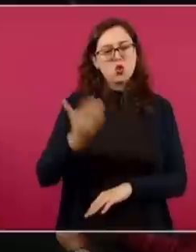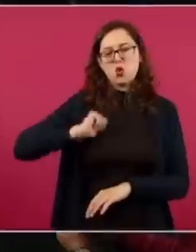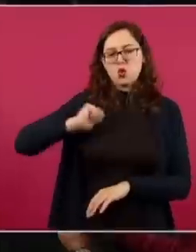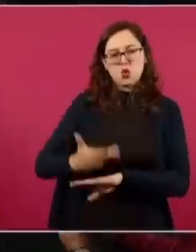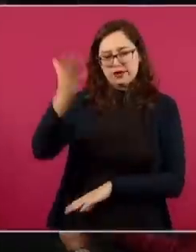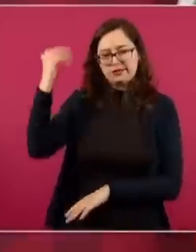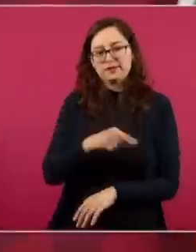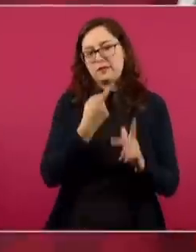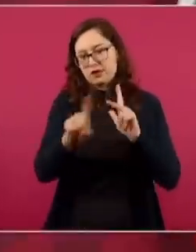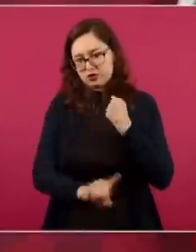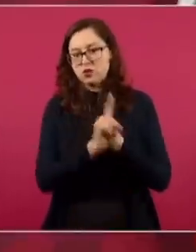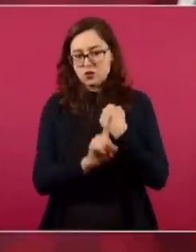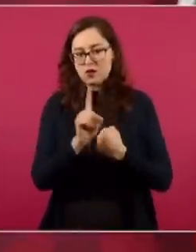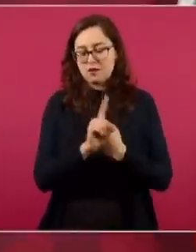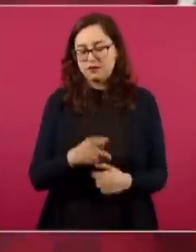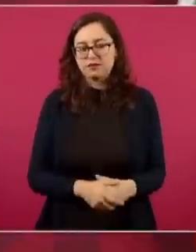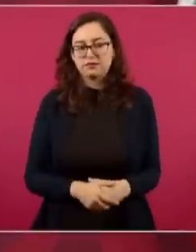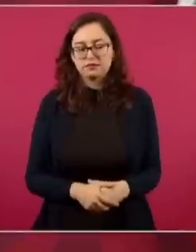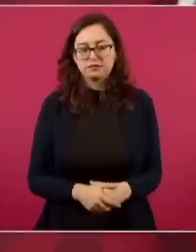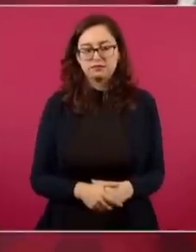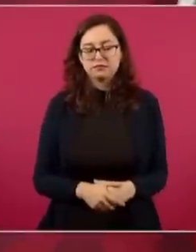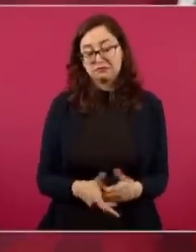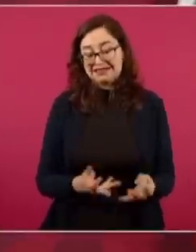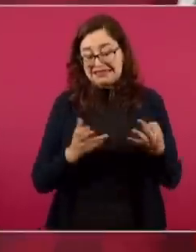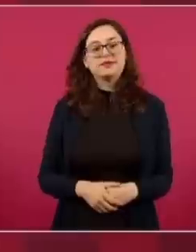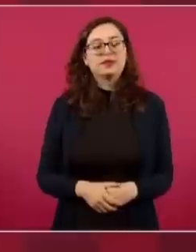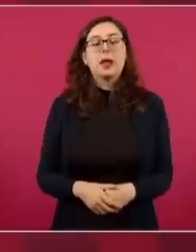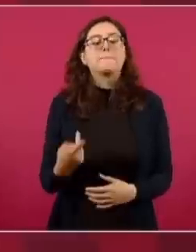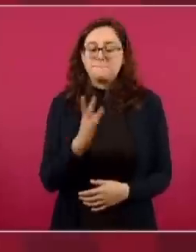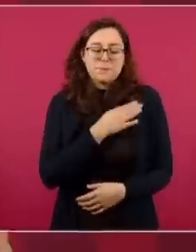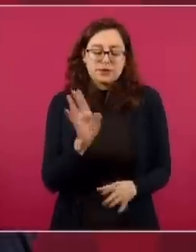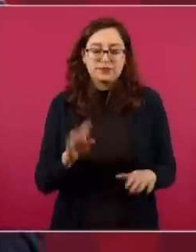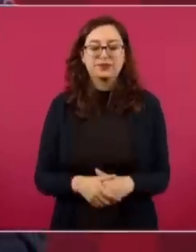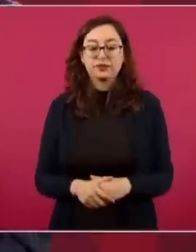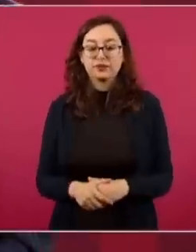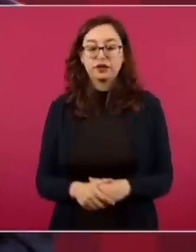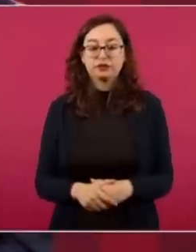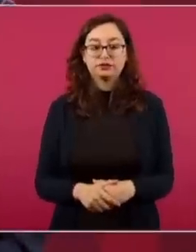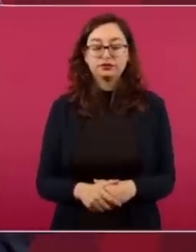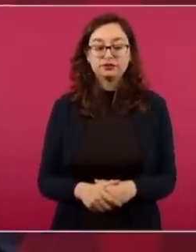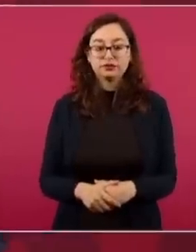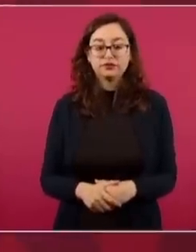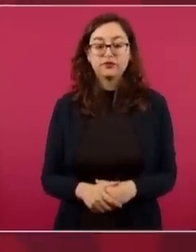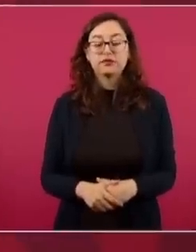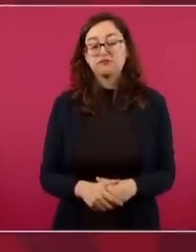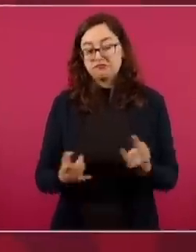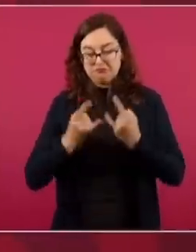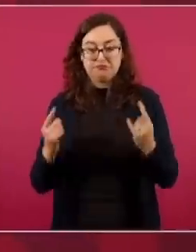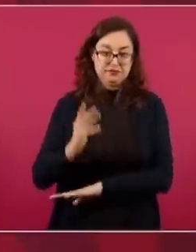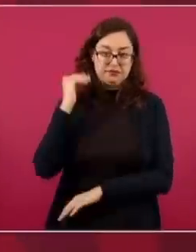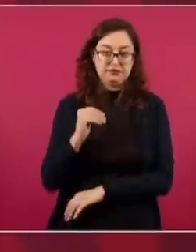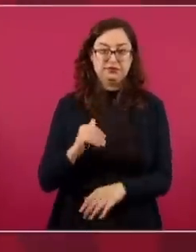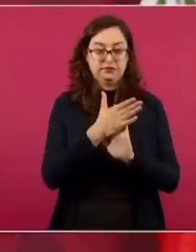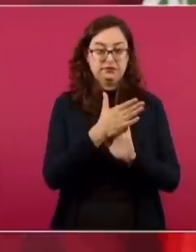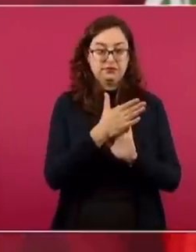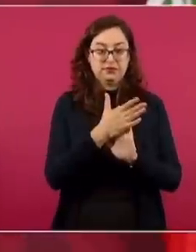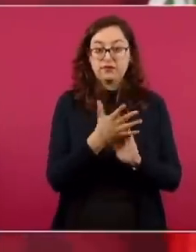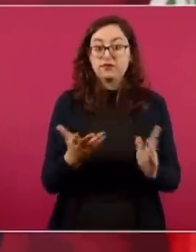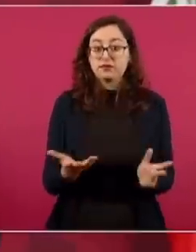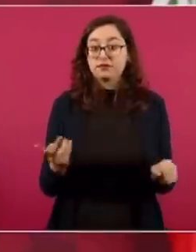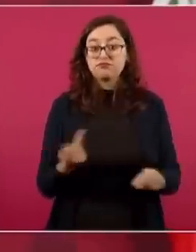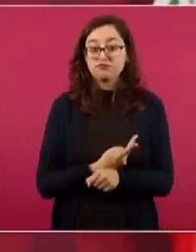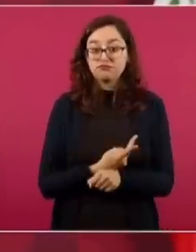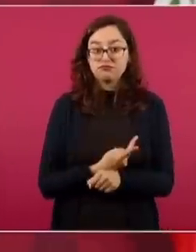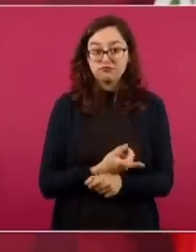no era el más adecuado, no es el más adecuado. Hacen la terminal 2 y no